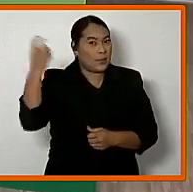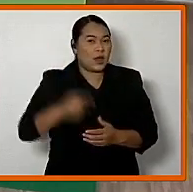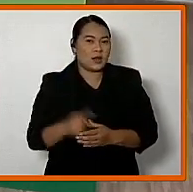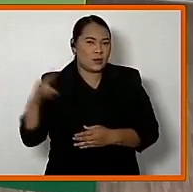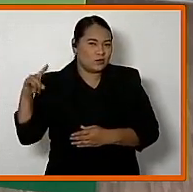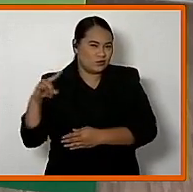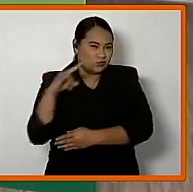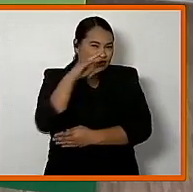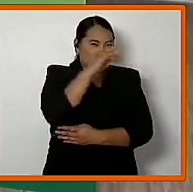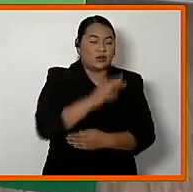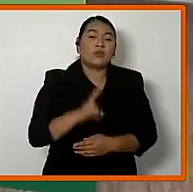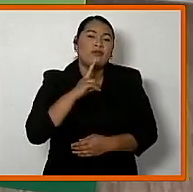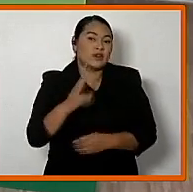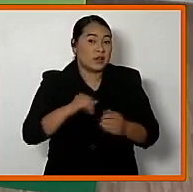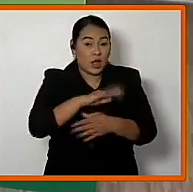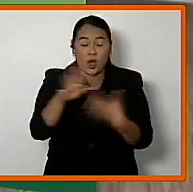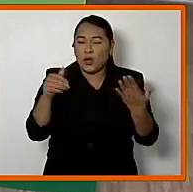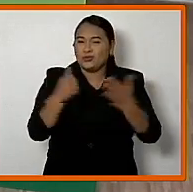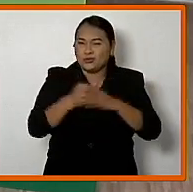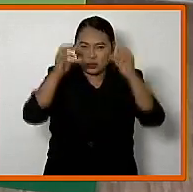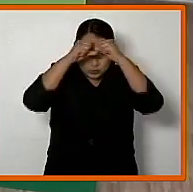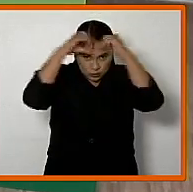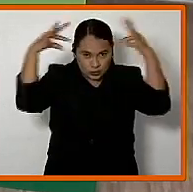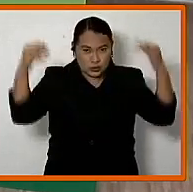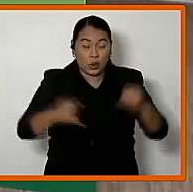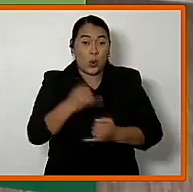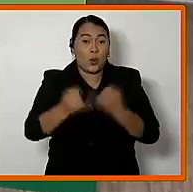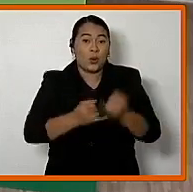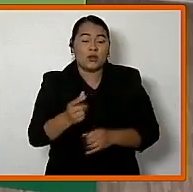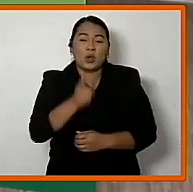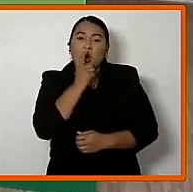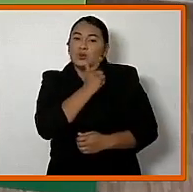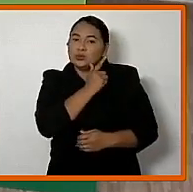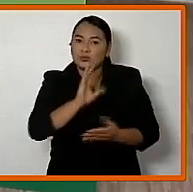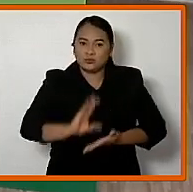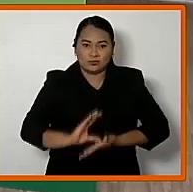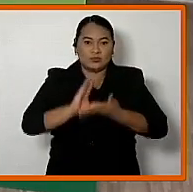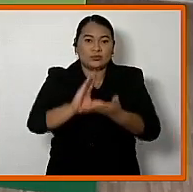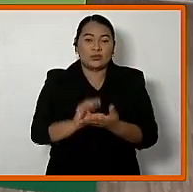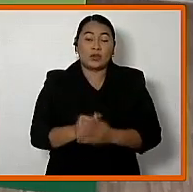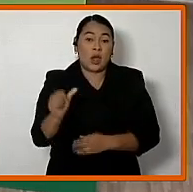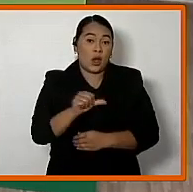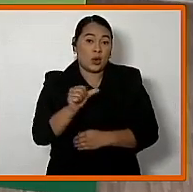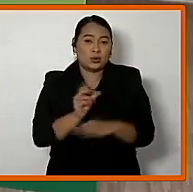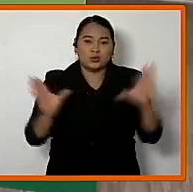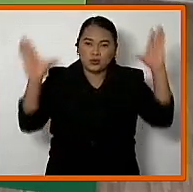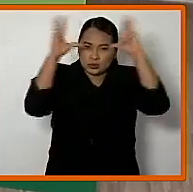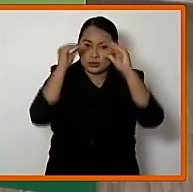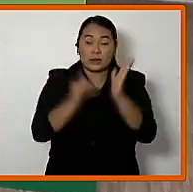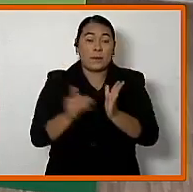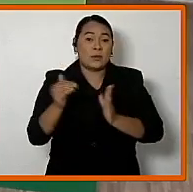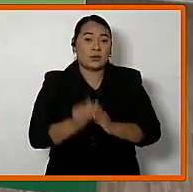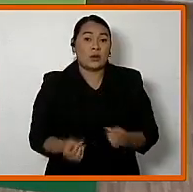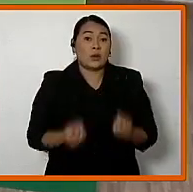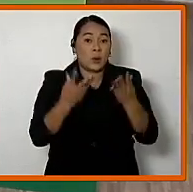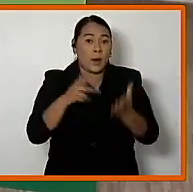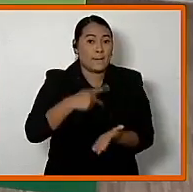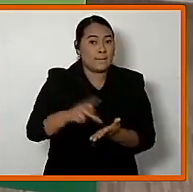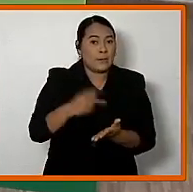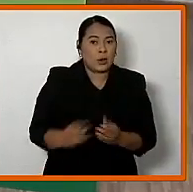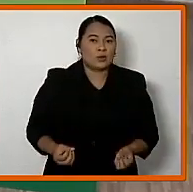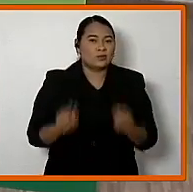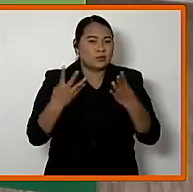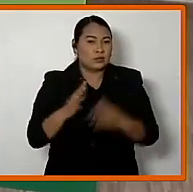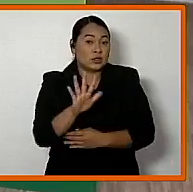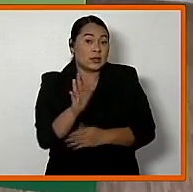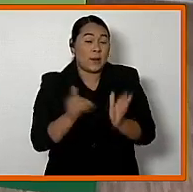Puedes hacerlo realidad jugando a todo millón con Loto Super Premio. Y es que hoy es noche millonaria y nuestro nuevo monto está en 5 millones de lempiras